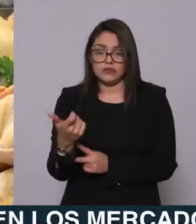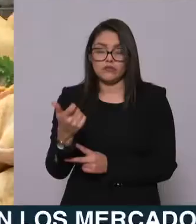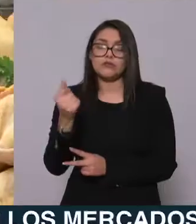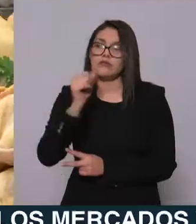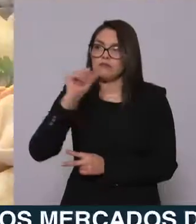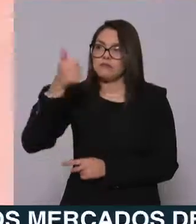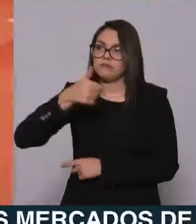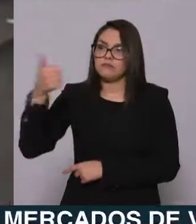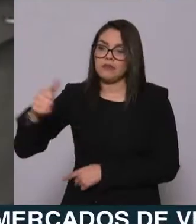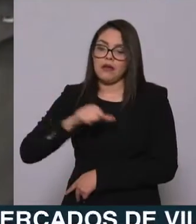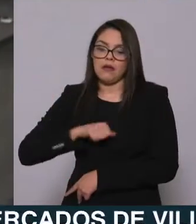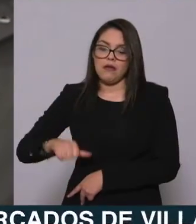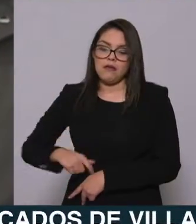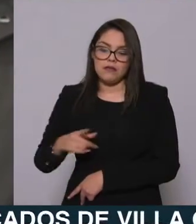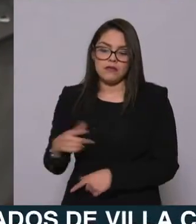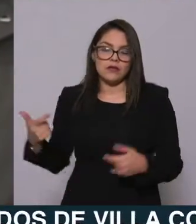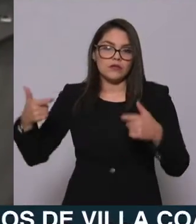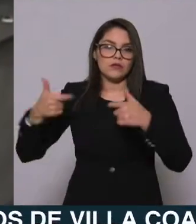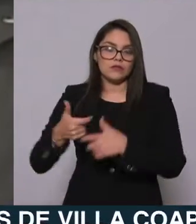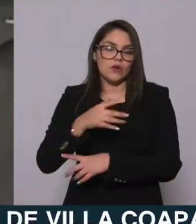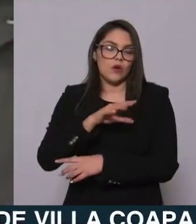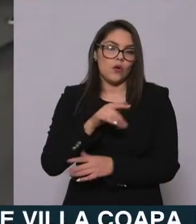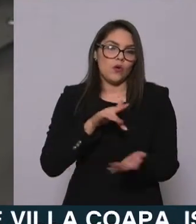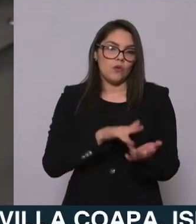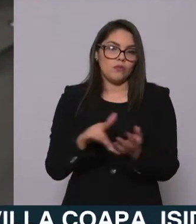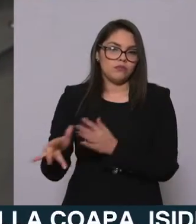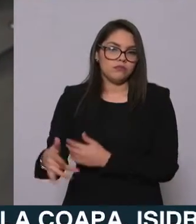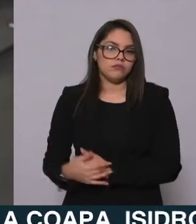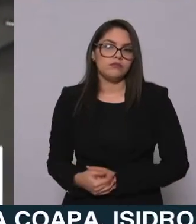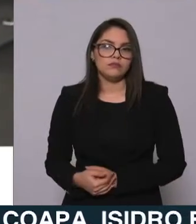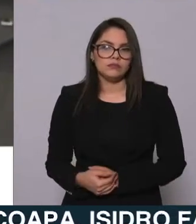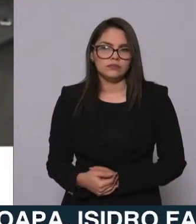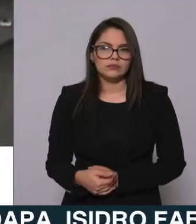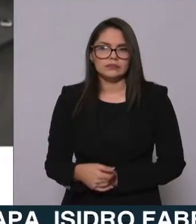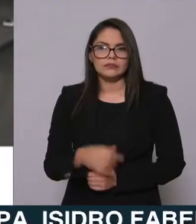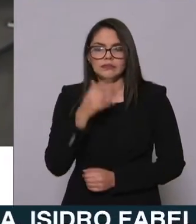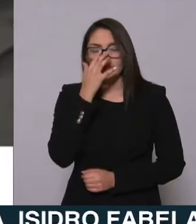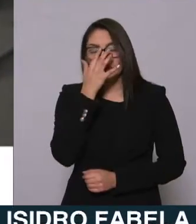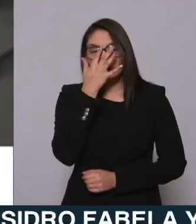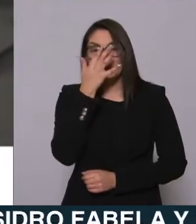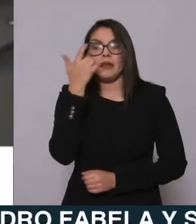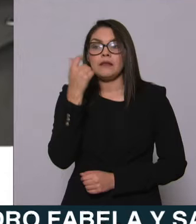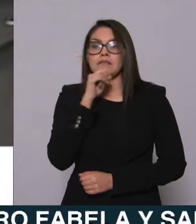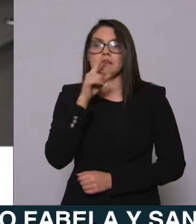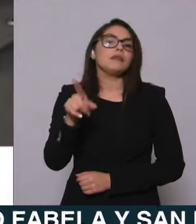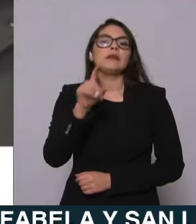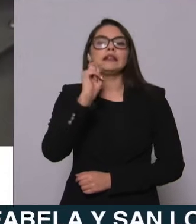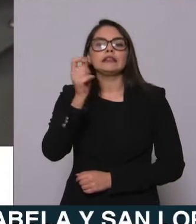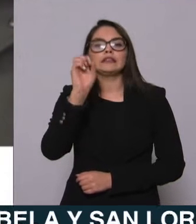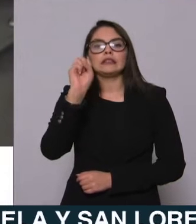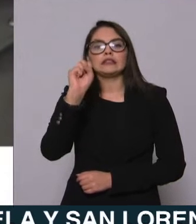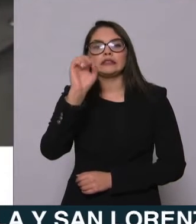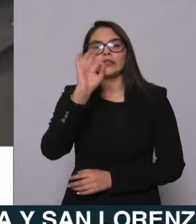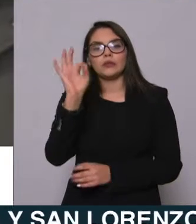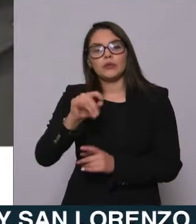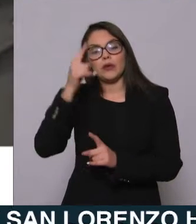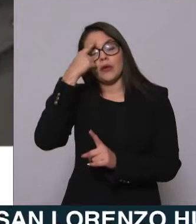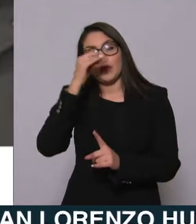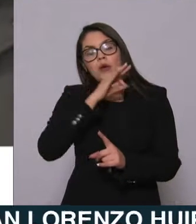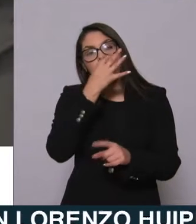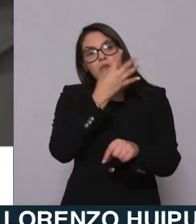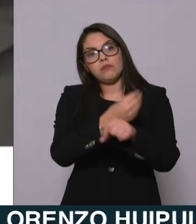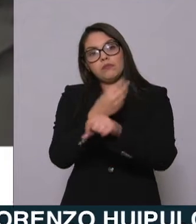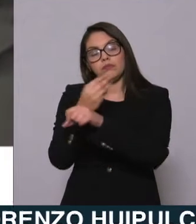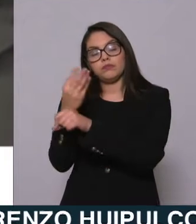las alcaldías. Ese fondo aporta el 40 o el 60% de los arreglos para